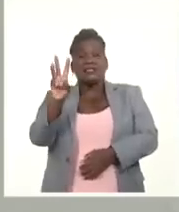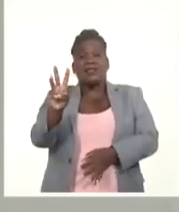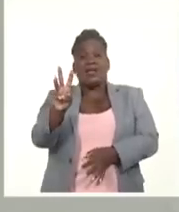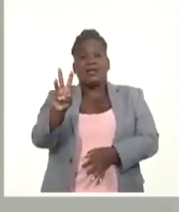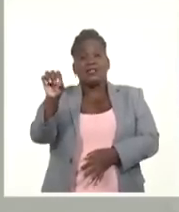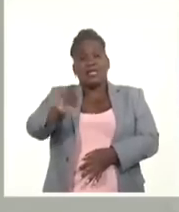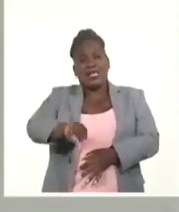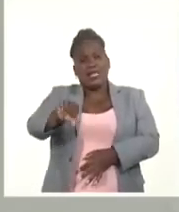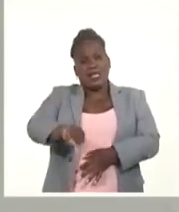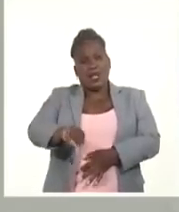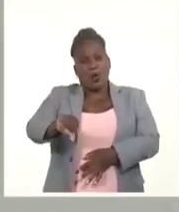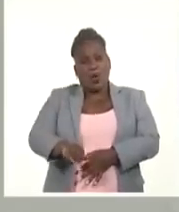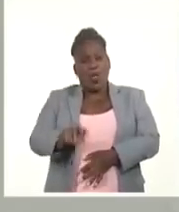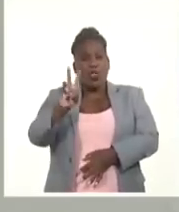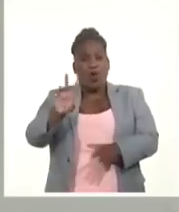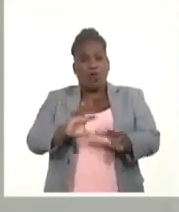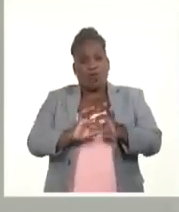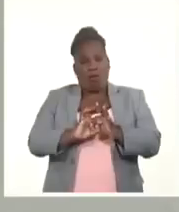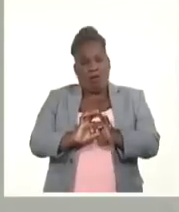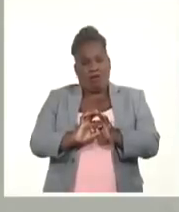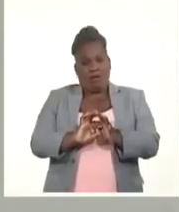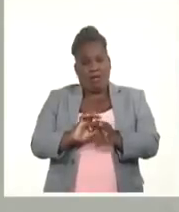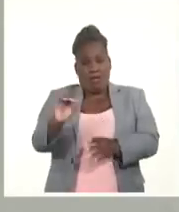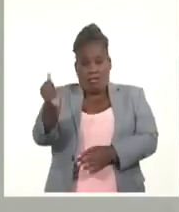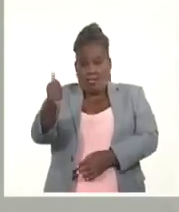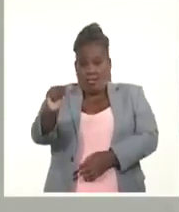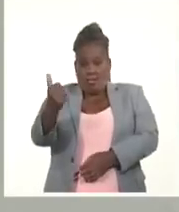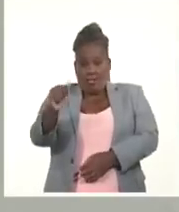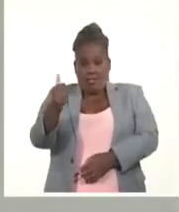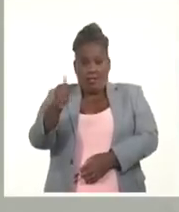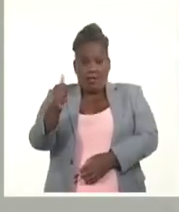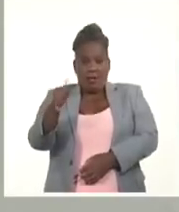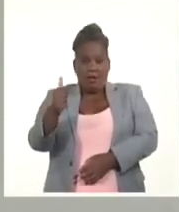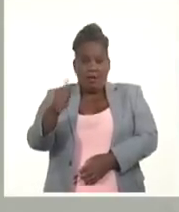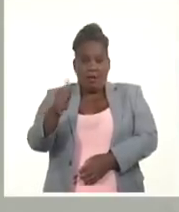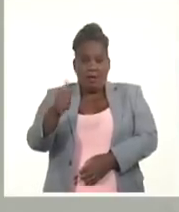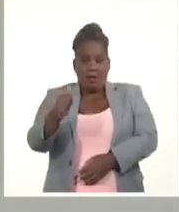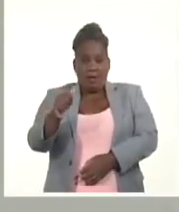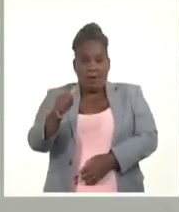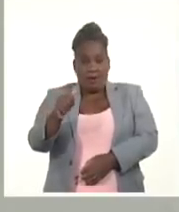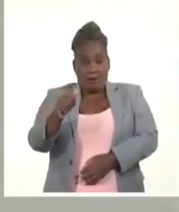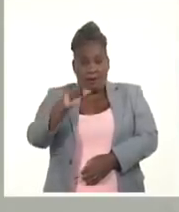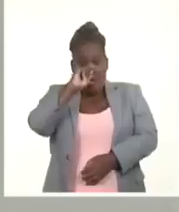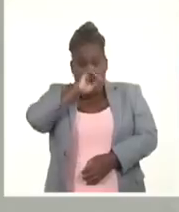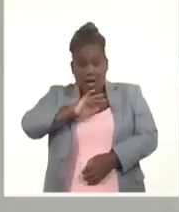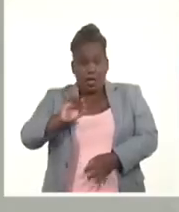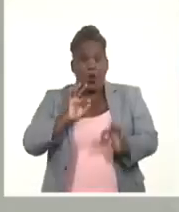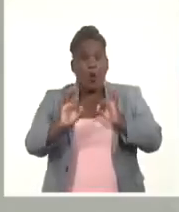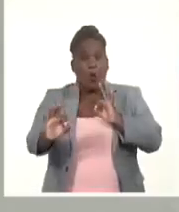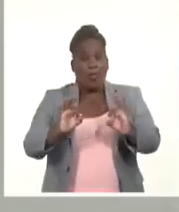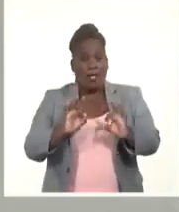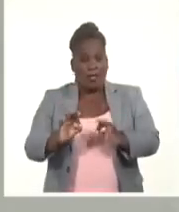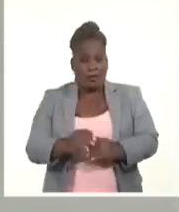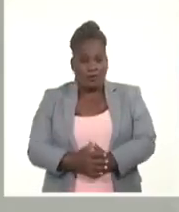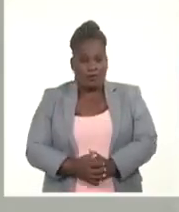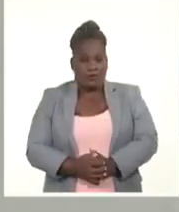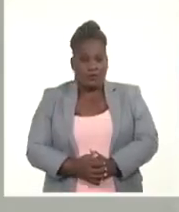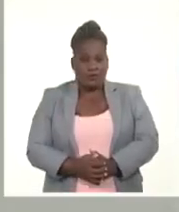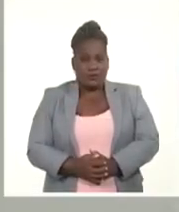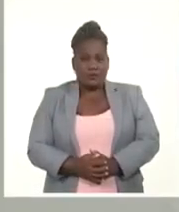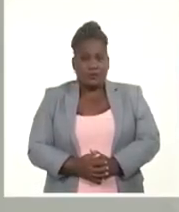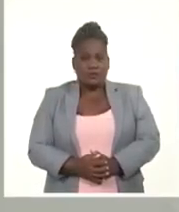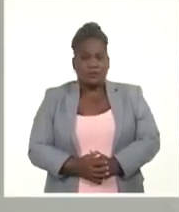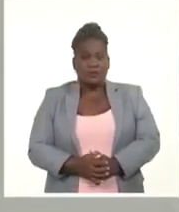crítico, 2 de grave y 10 pacientes pediátricos reportados de cuidado. Tenemos que